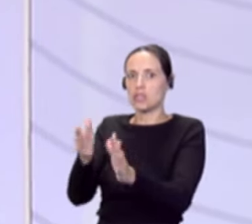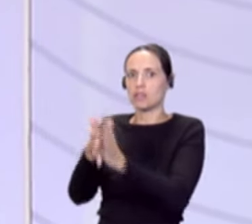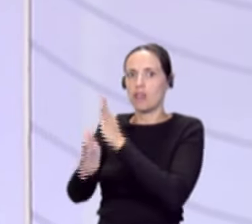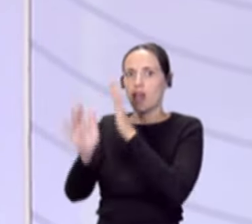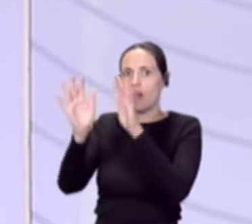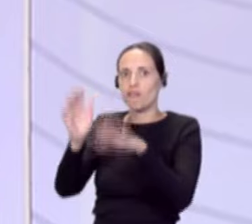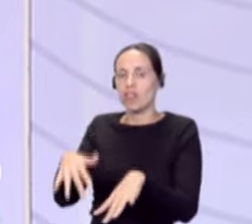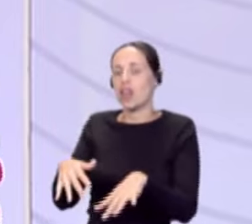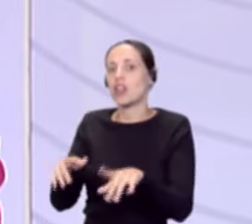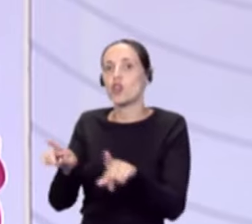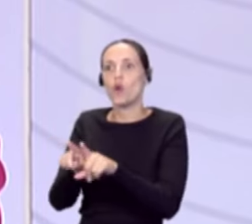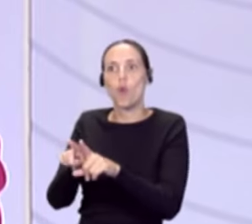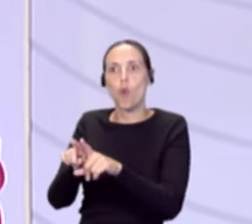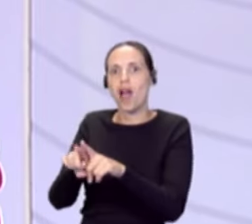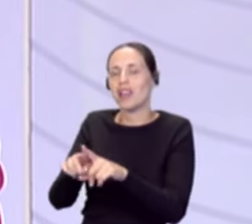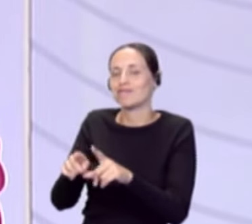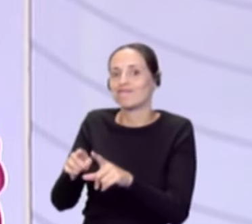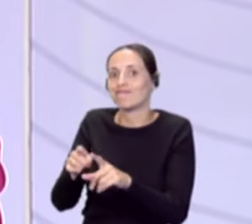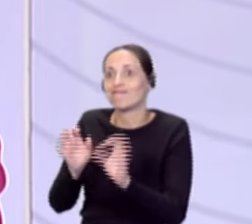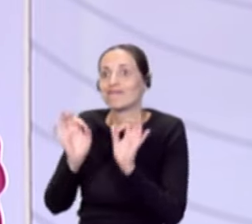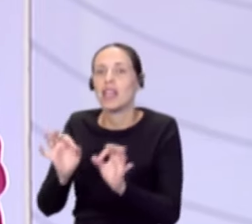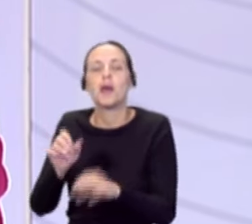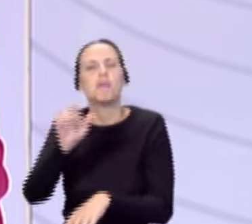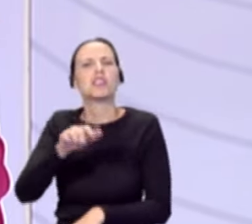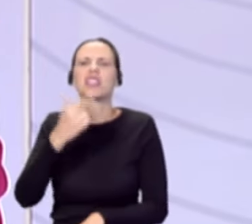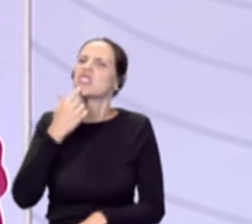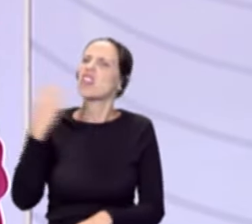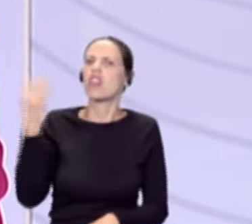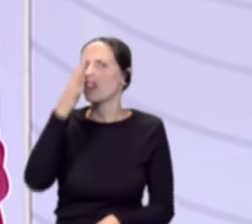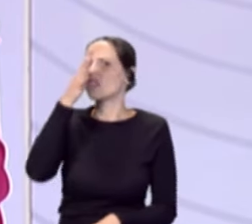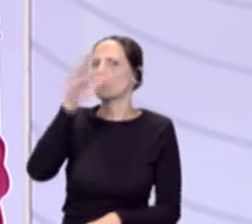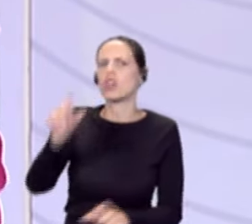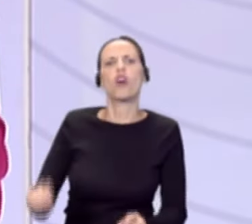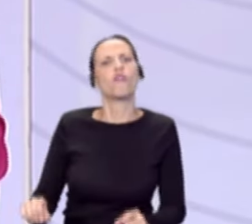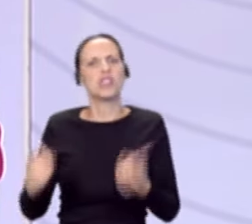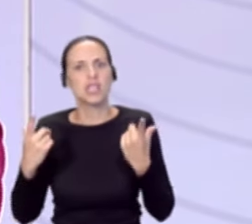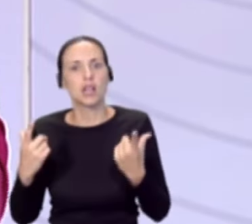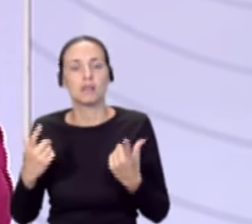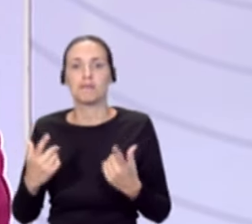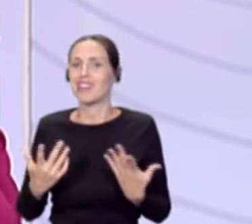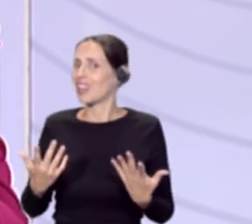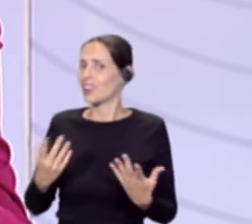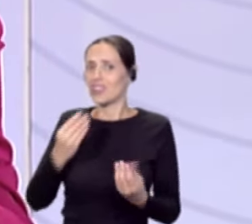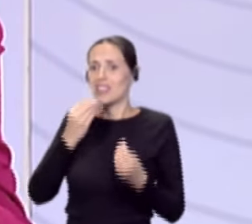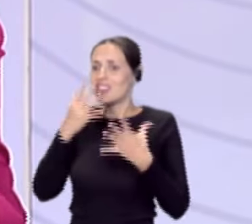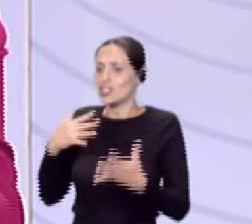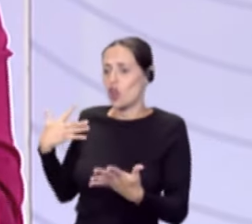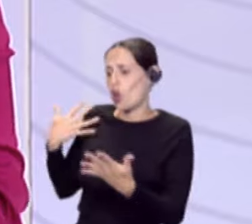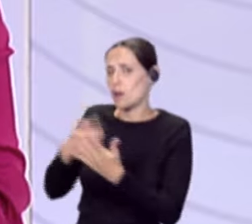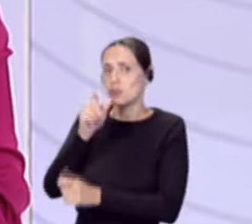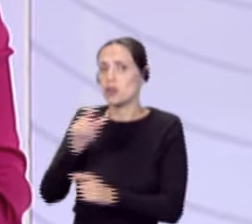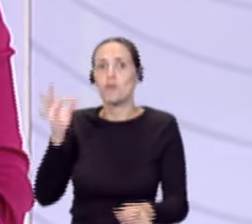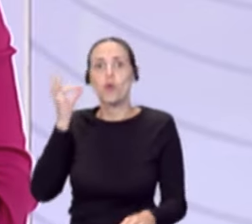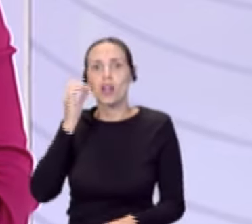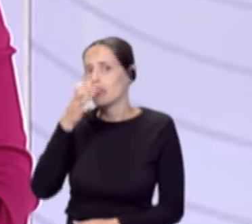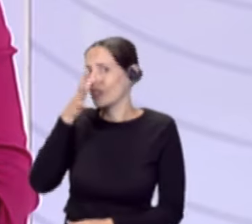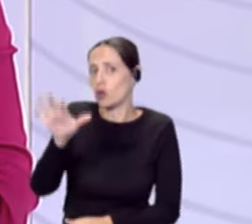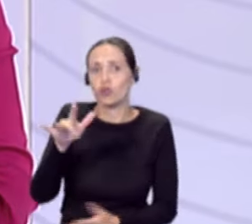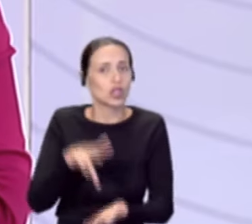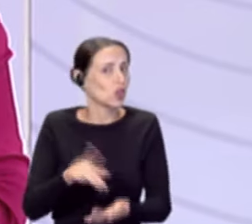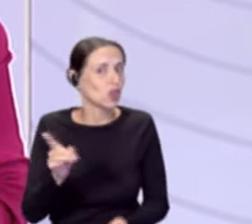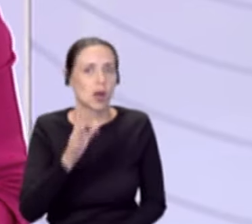que le atrapa. Hay gente que dice, no, es que hay que denunciar en las instancias. Históricamente, las mujeres no solemos denunciar porque somos juzgadas a